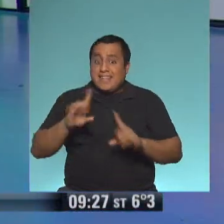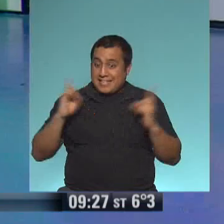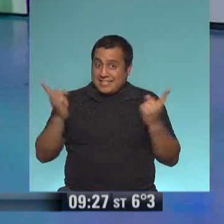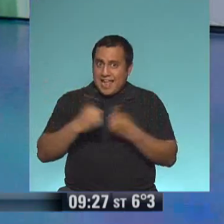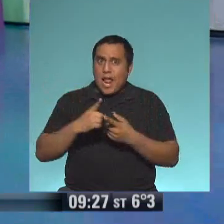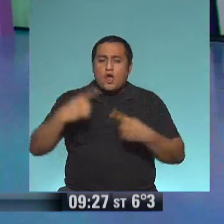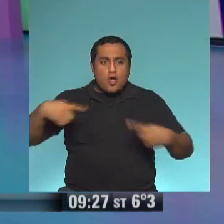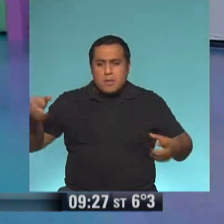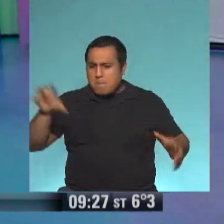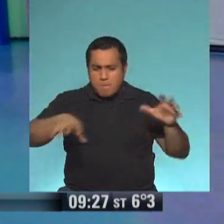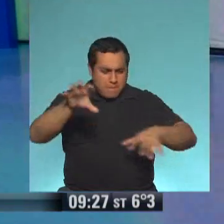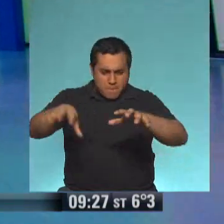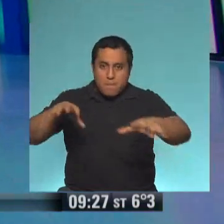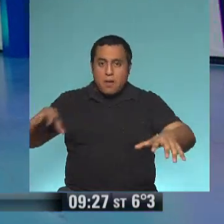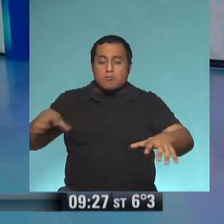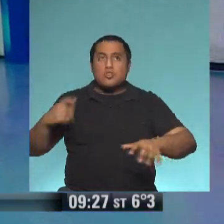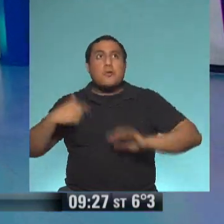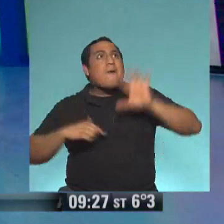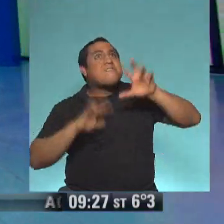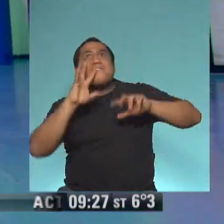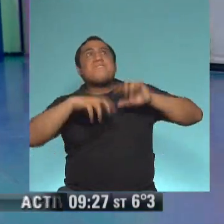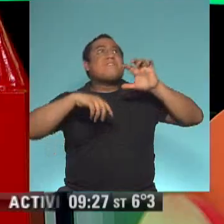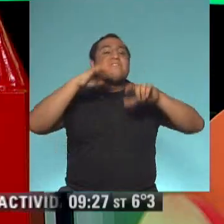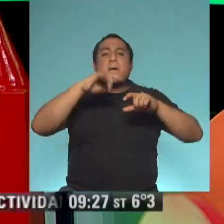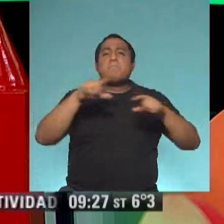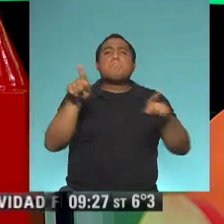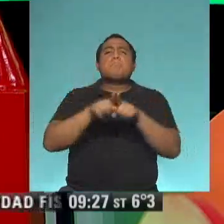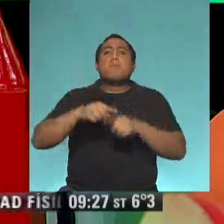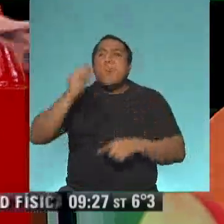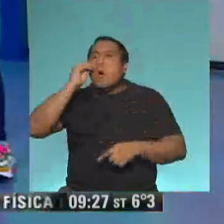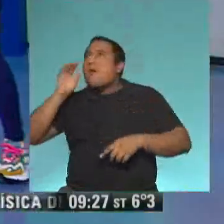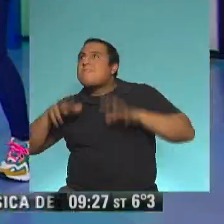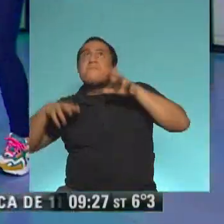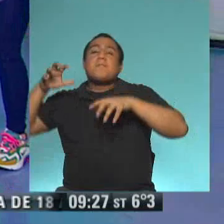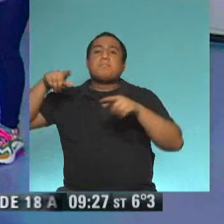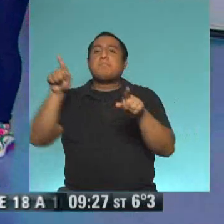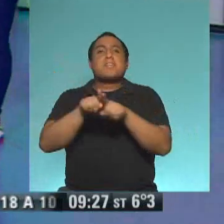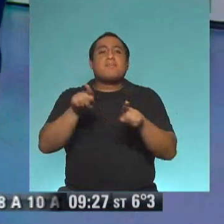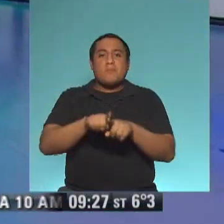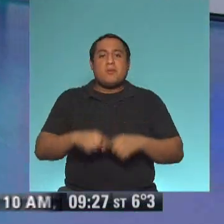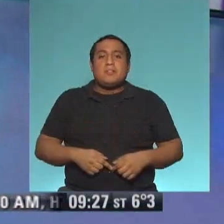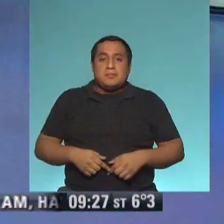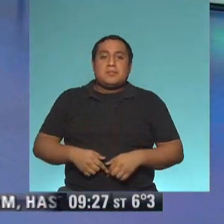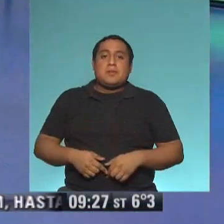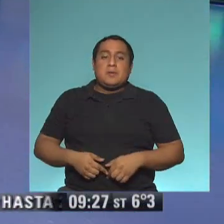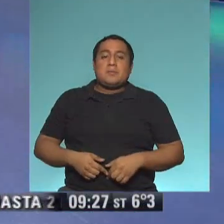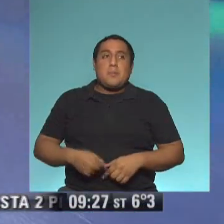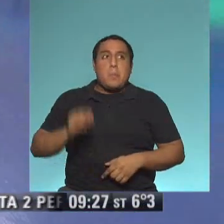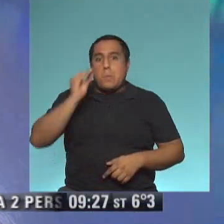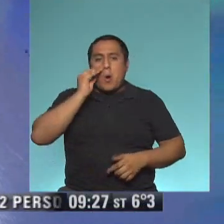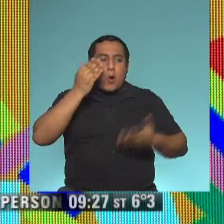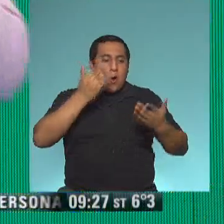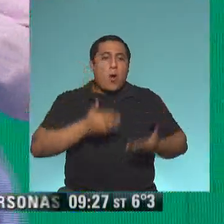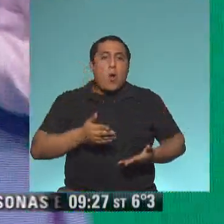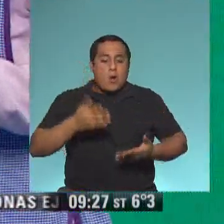llenando de materiales. Me gusta. Yo me trepé como si fuera un mono. Sí, me persiguió un mono. Clásico. Un mono bello vestido.